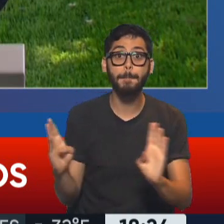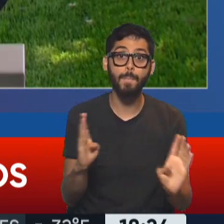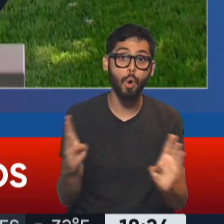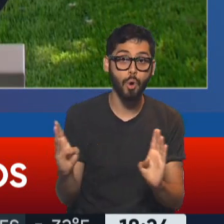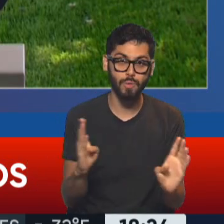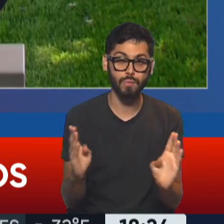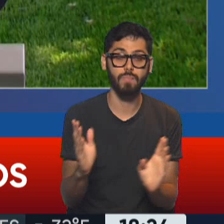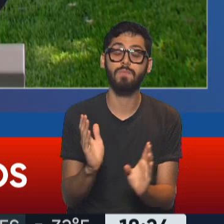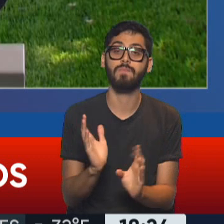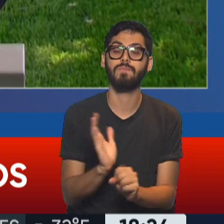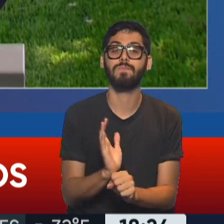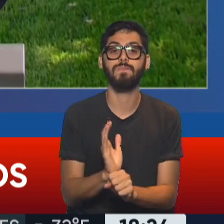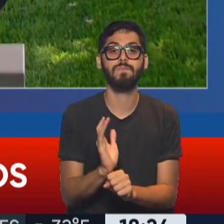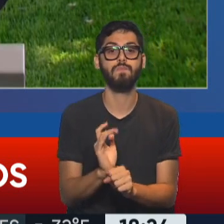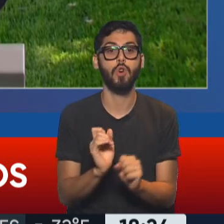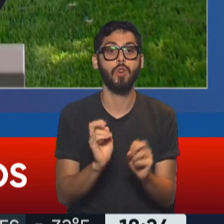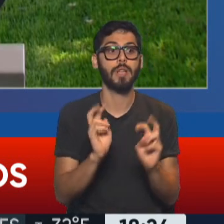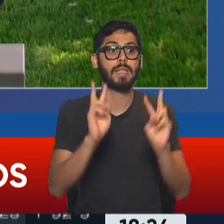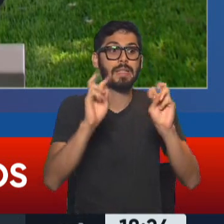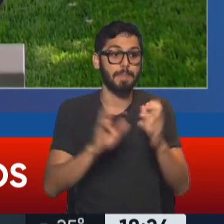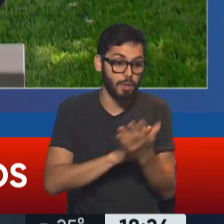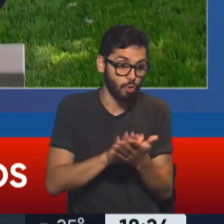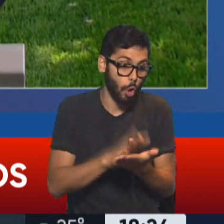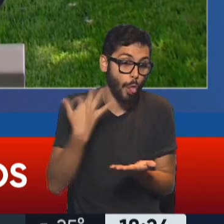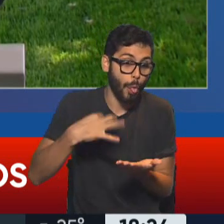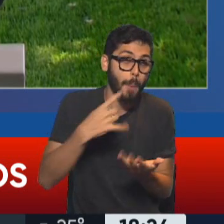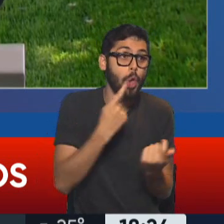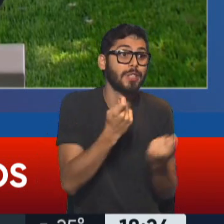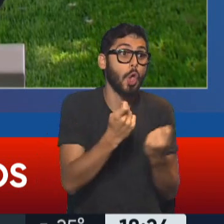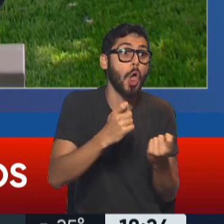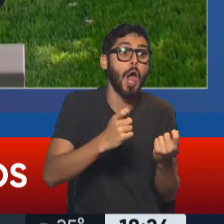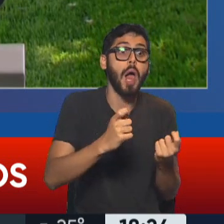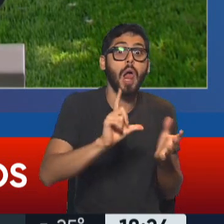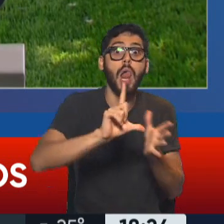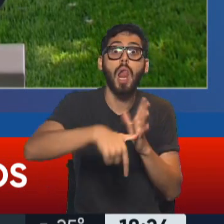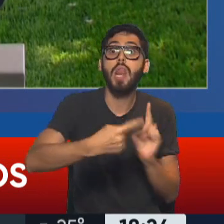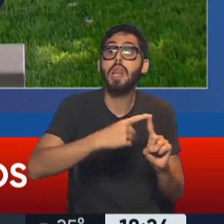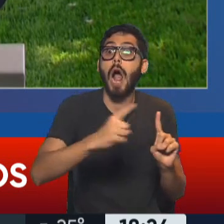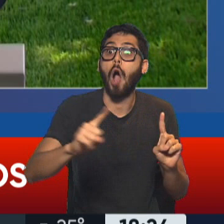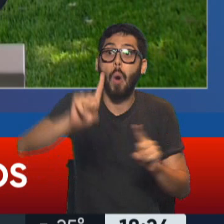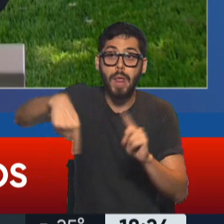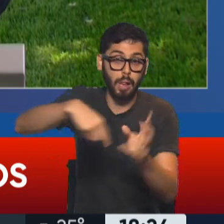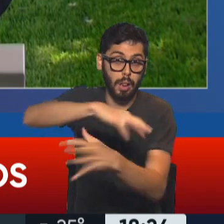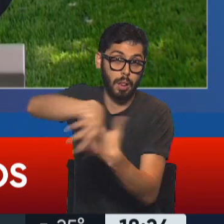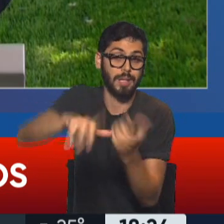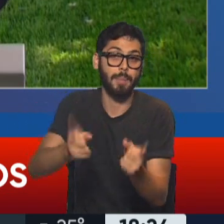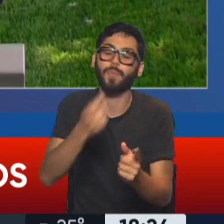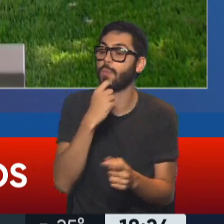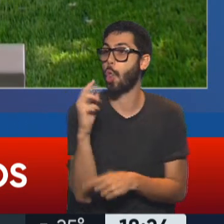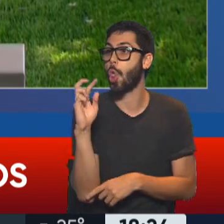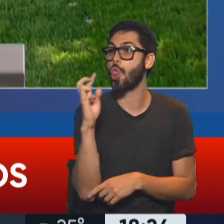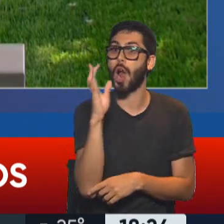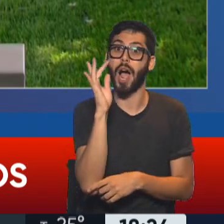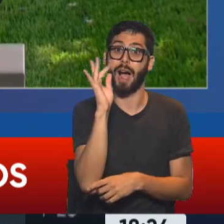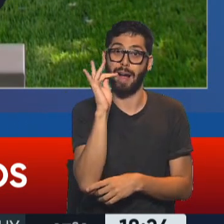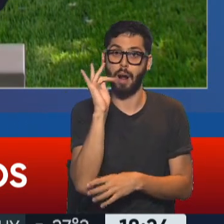tema que si se extendía demasiado esta negociación, se le podía ir de las manos. Porque ¿qué pasa cuando el dólar blue pega estos